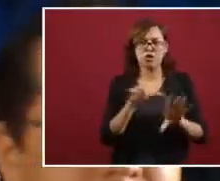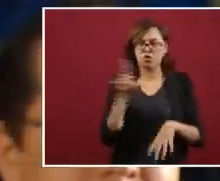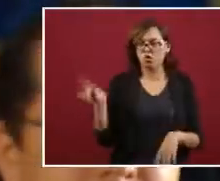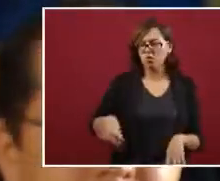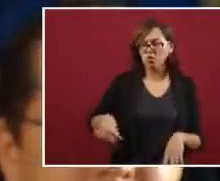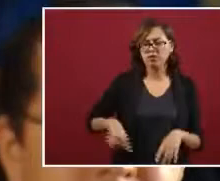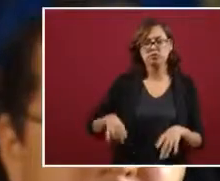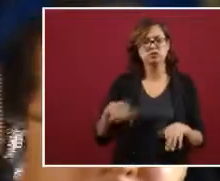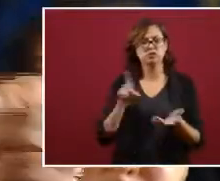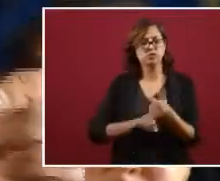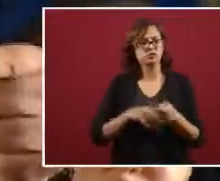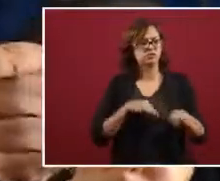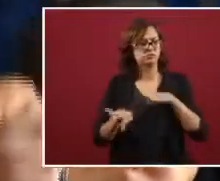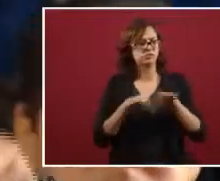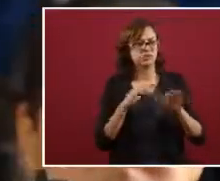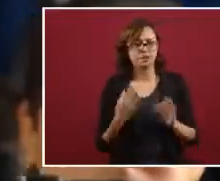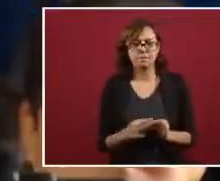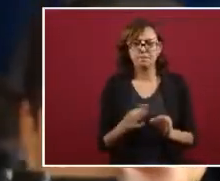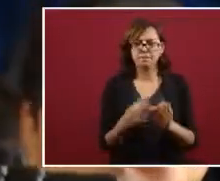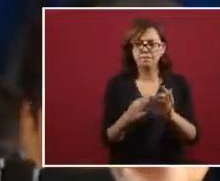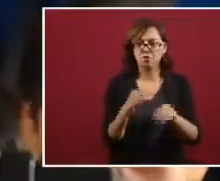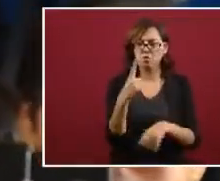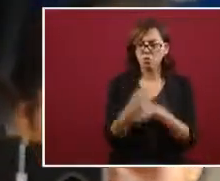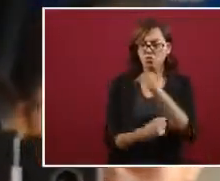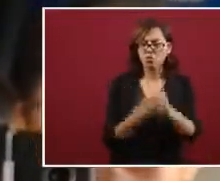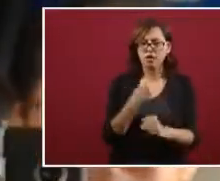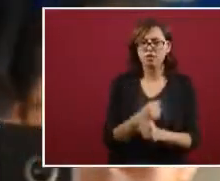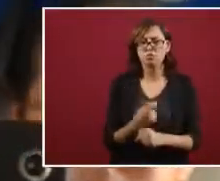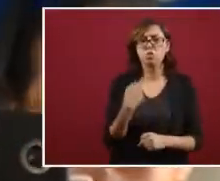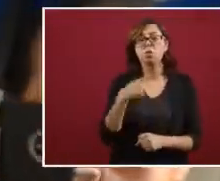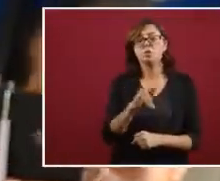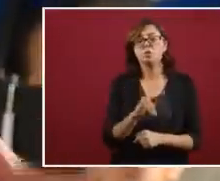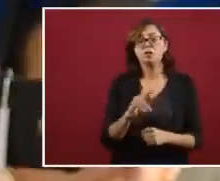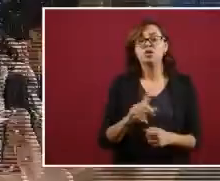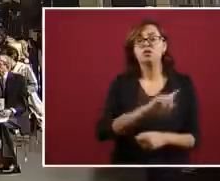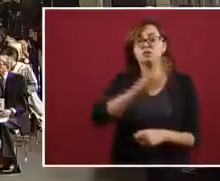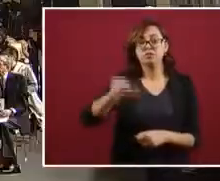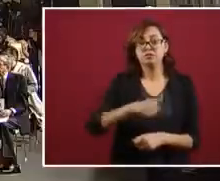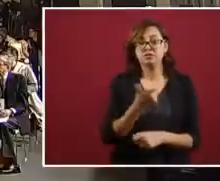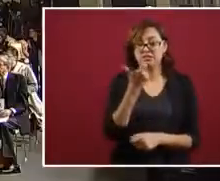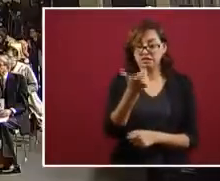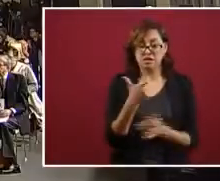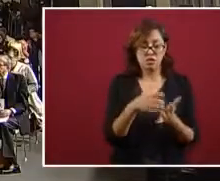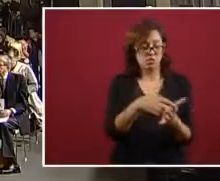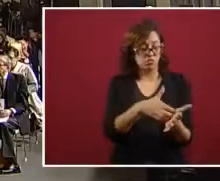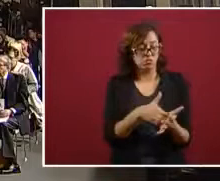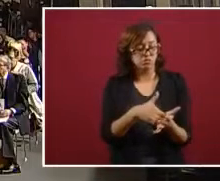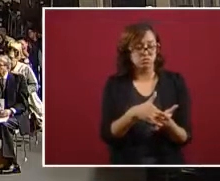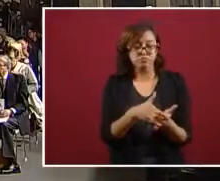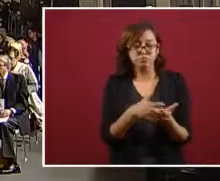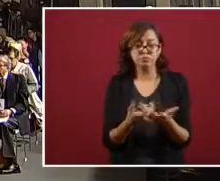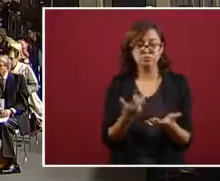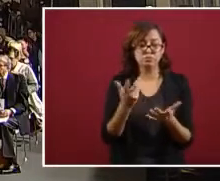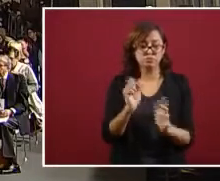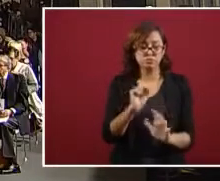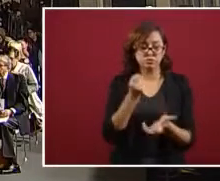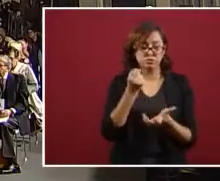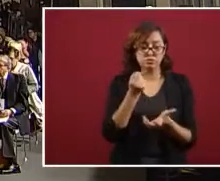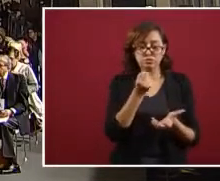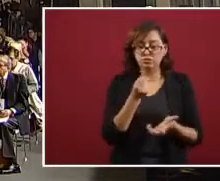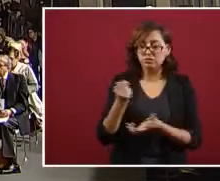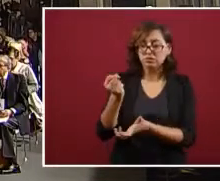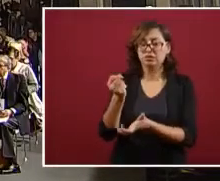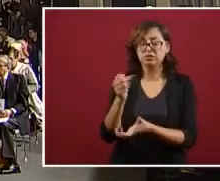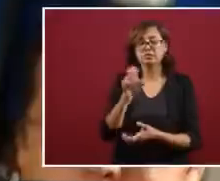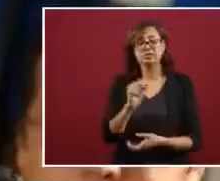en su gobierno, en este primer año? Pero de los subejercicios, de lo que se ahorra de las dependencias, sí, y que se recanaliza a la